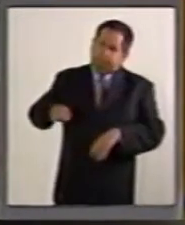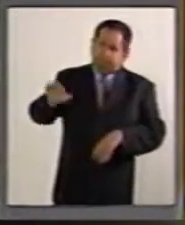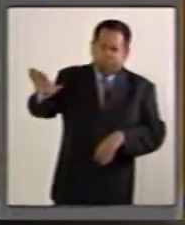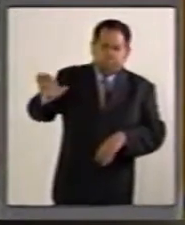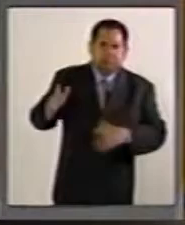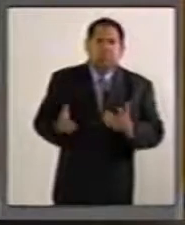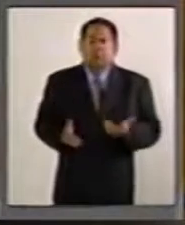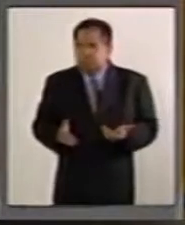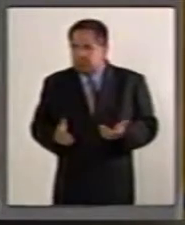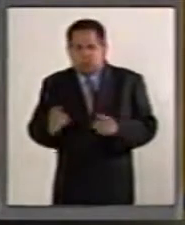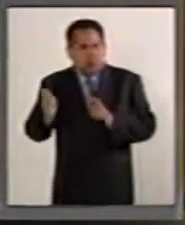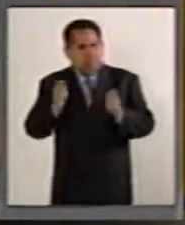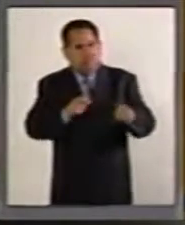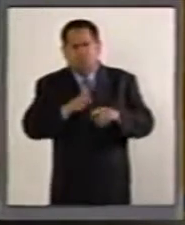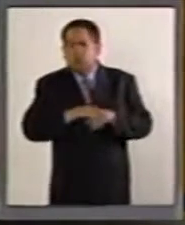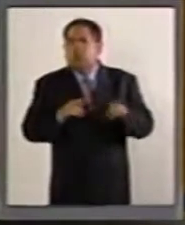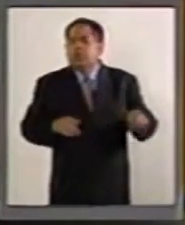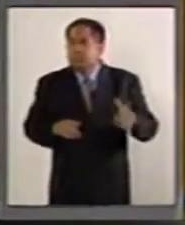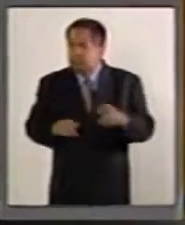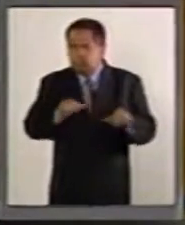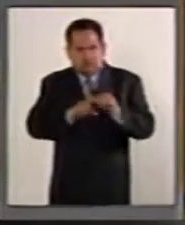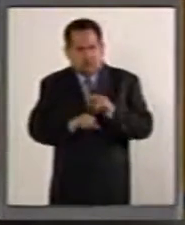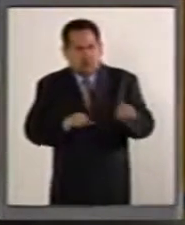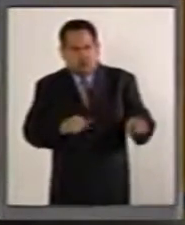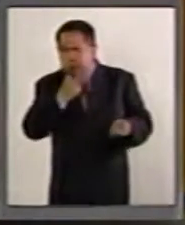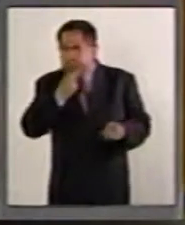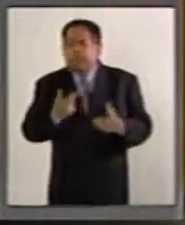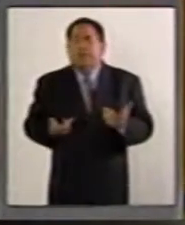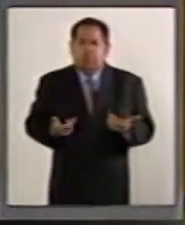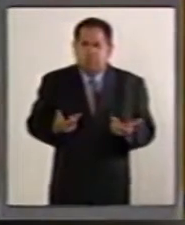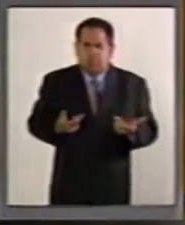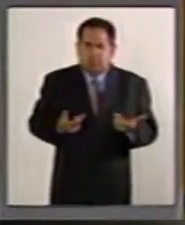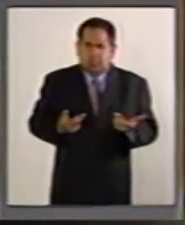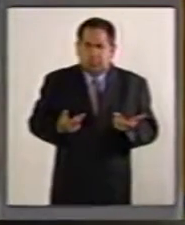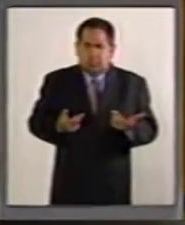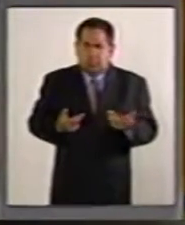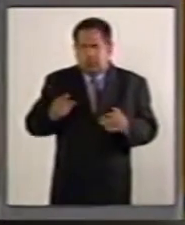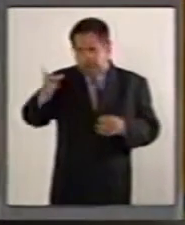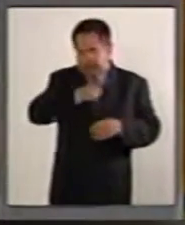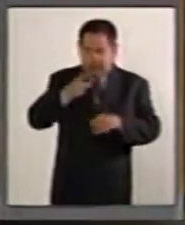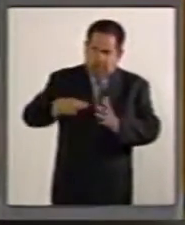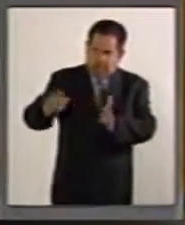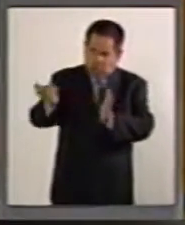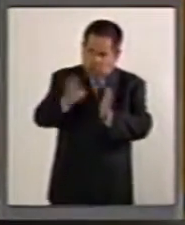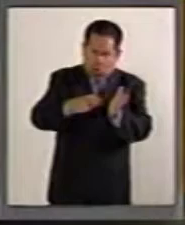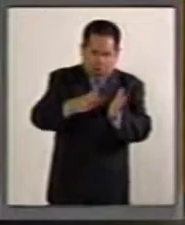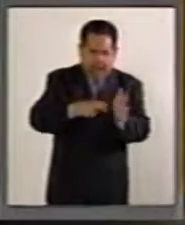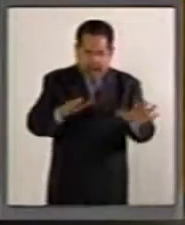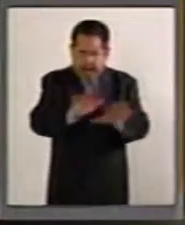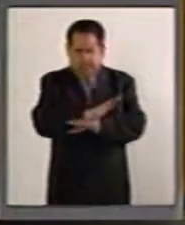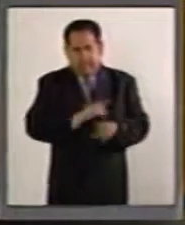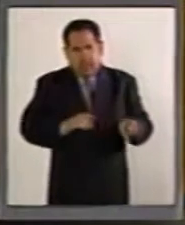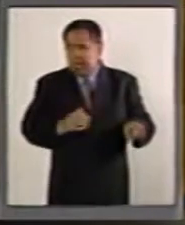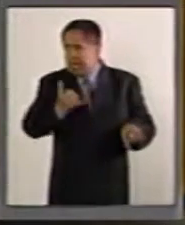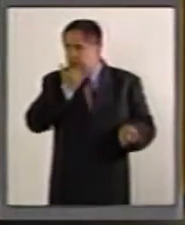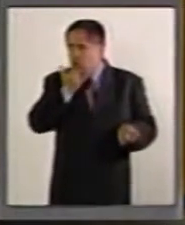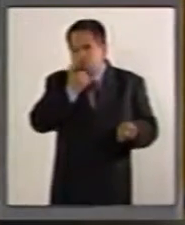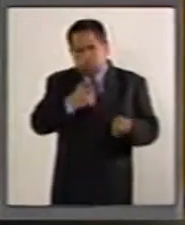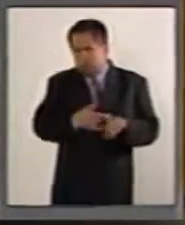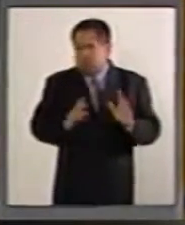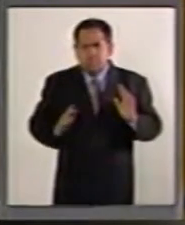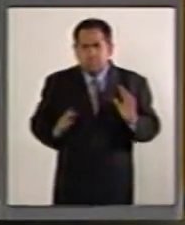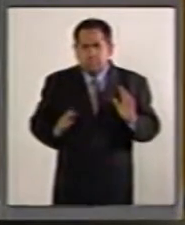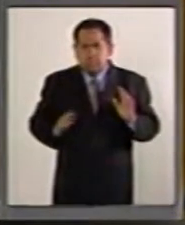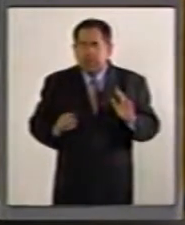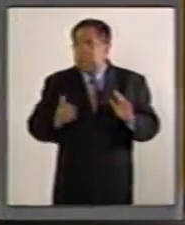reclama la asignación del cargo y reclama que corrija a la sala el error